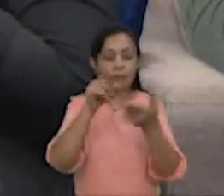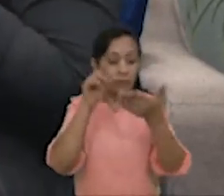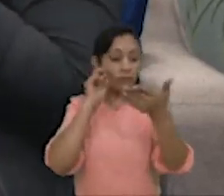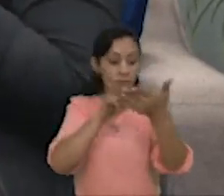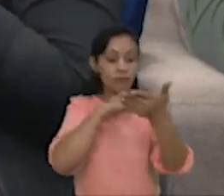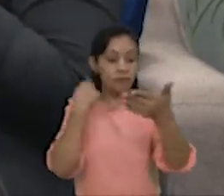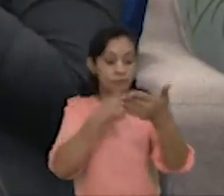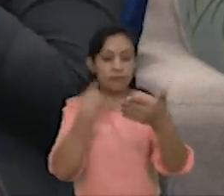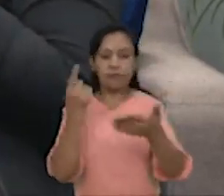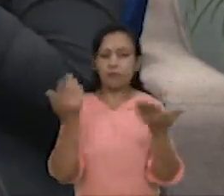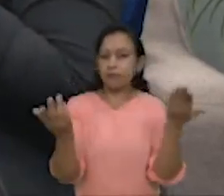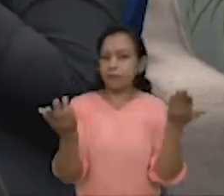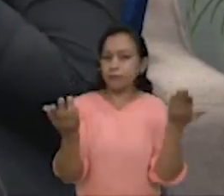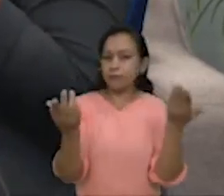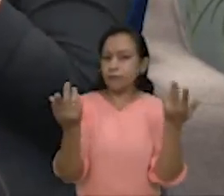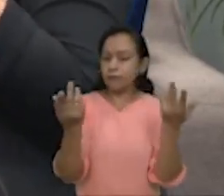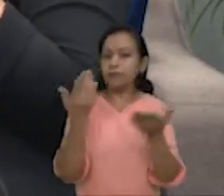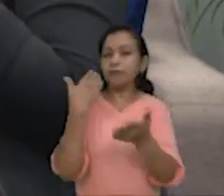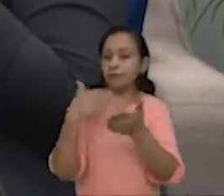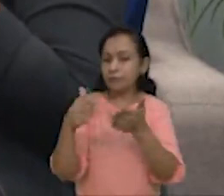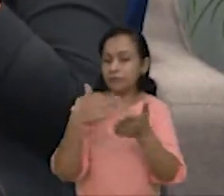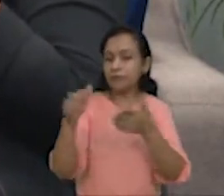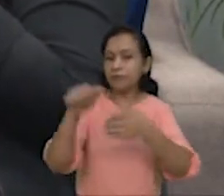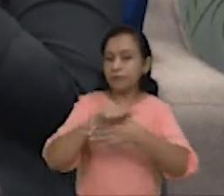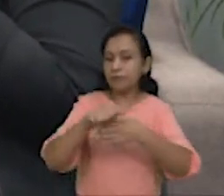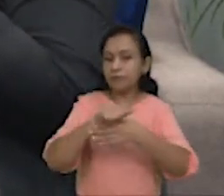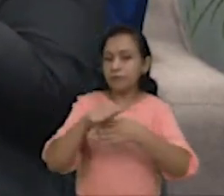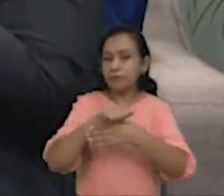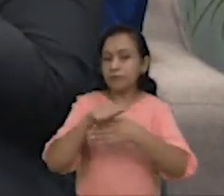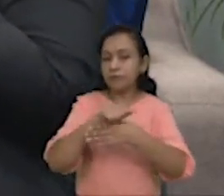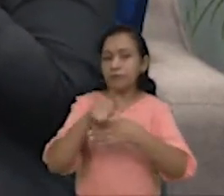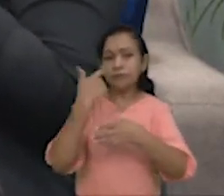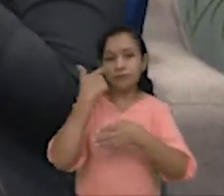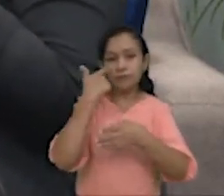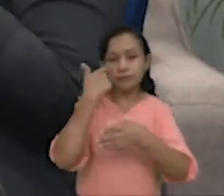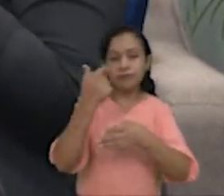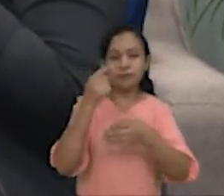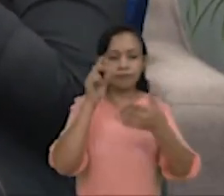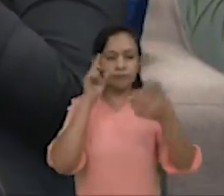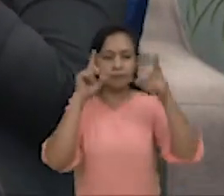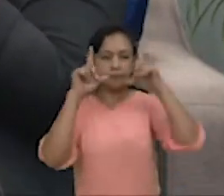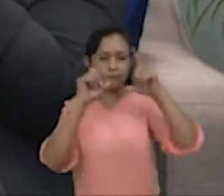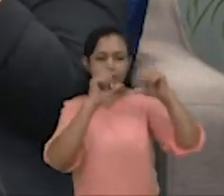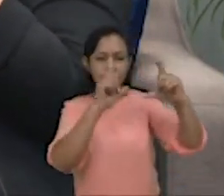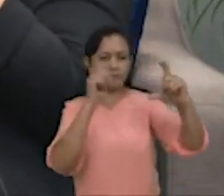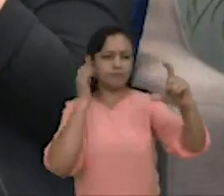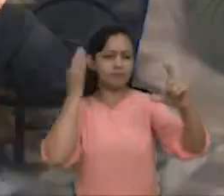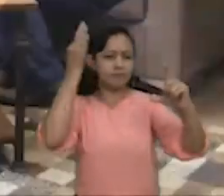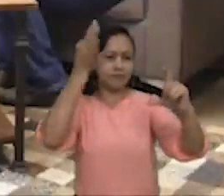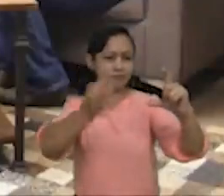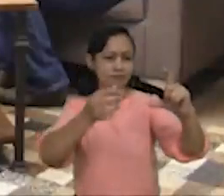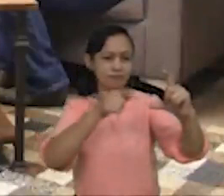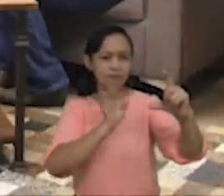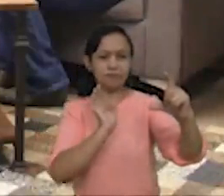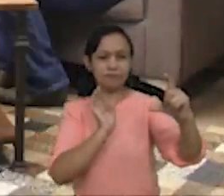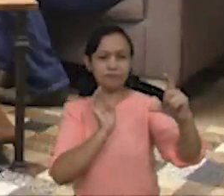pero es fácil por la práctica ahora reconocer perfiles falsos. El perfil falso